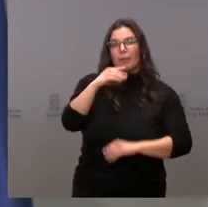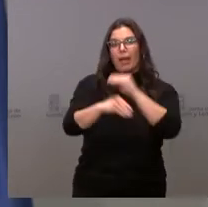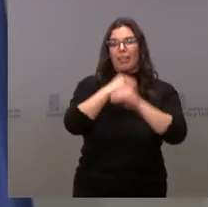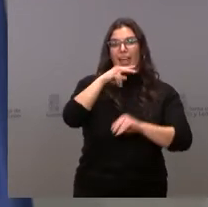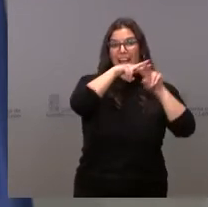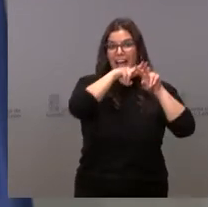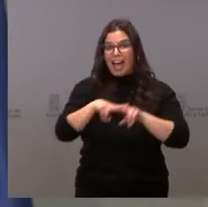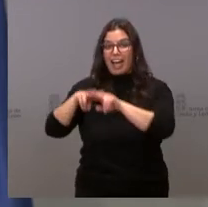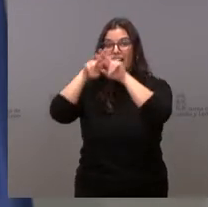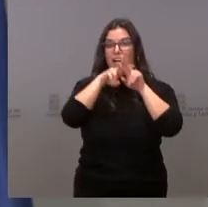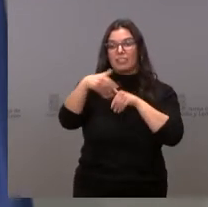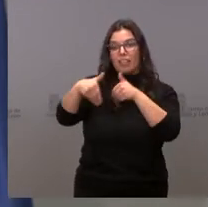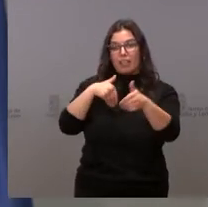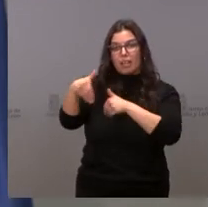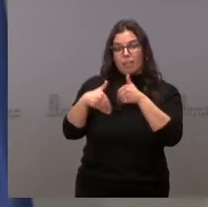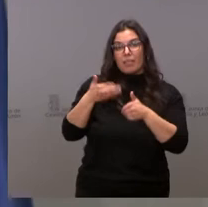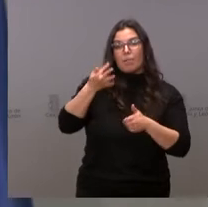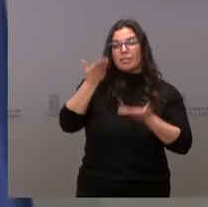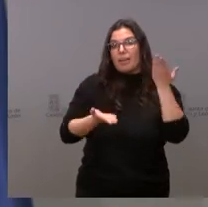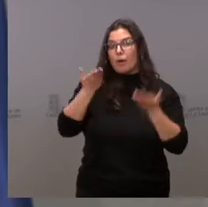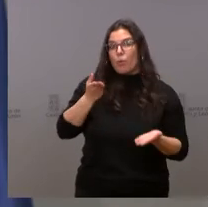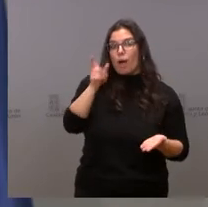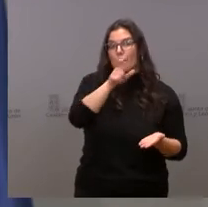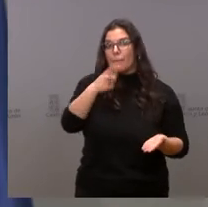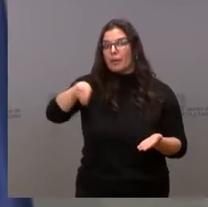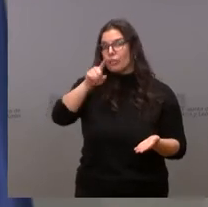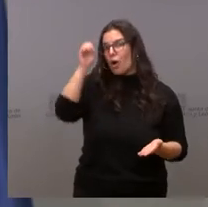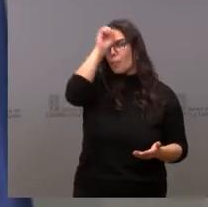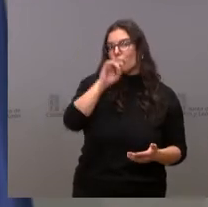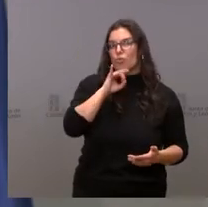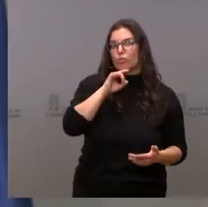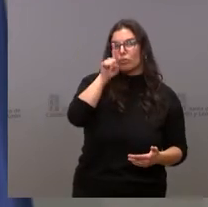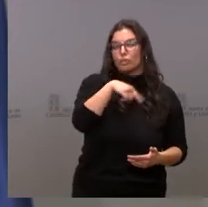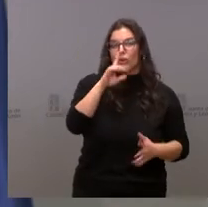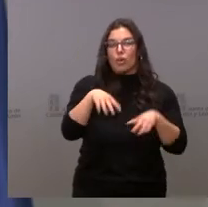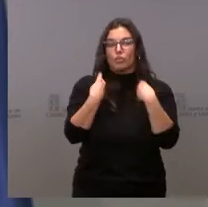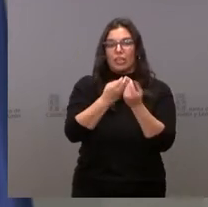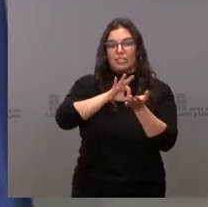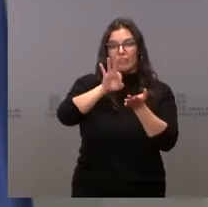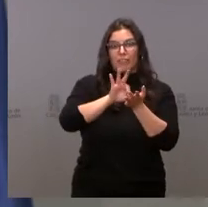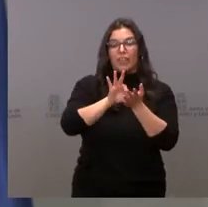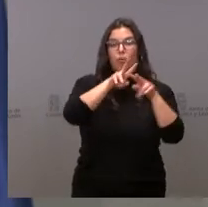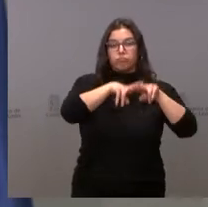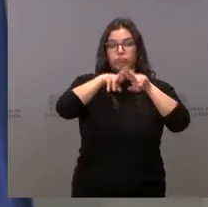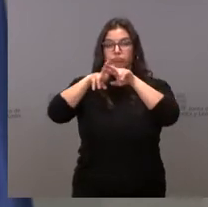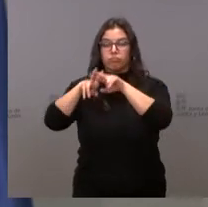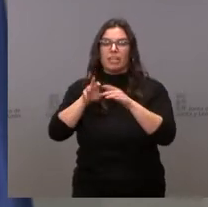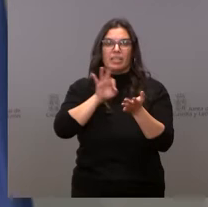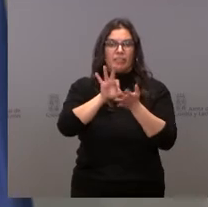demanda y evaluaciones del grado de satisfacción de la ciudadanía en un total de 18 servicios públicos